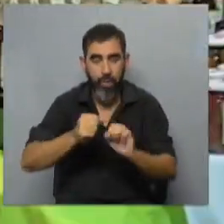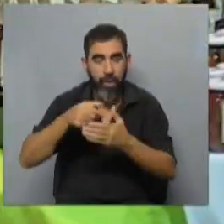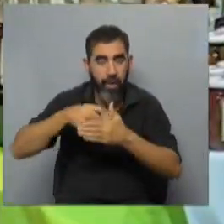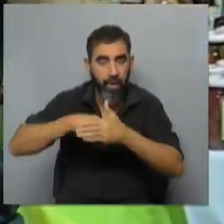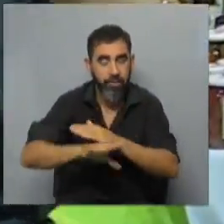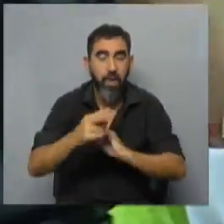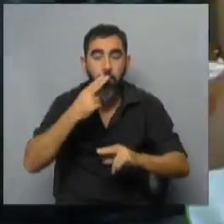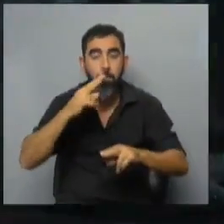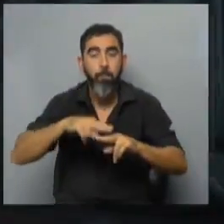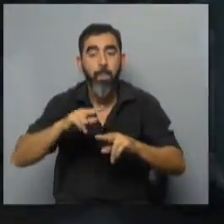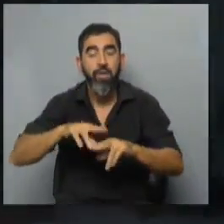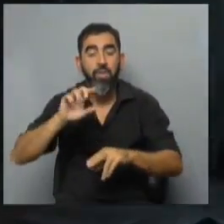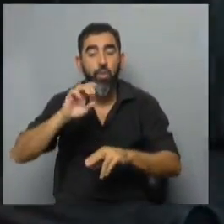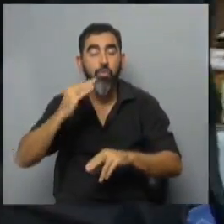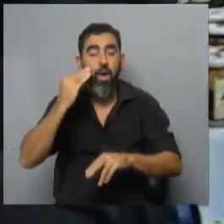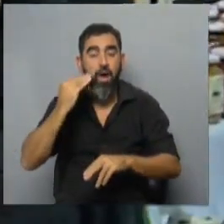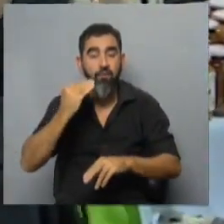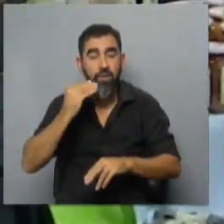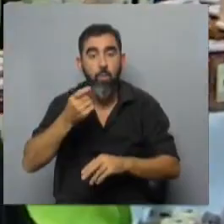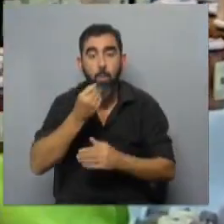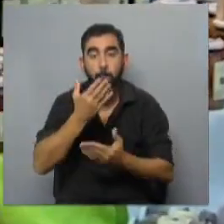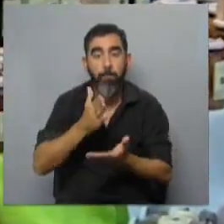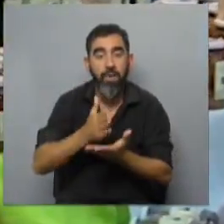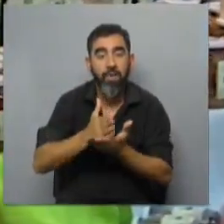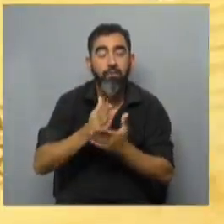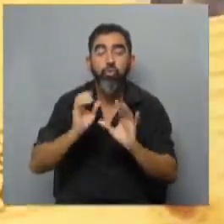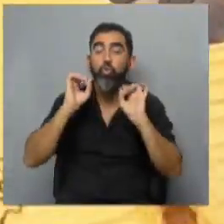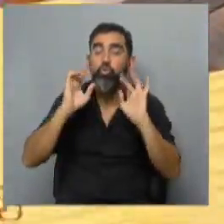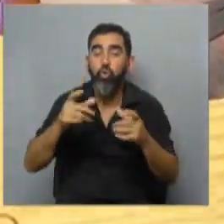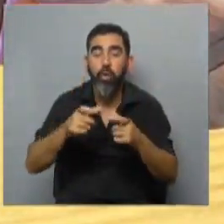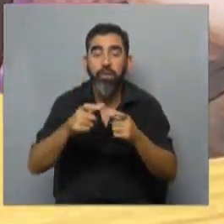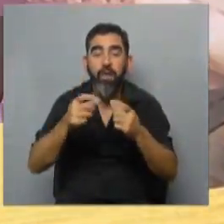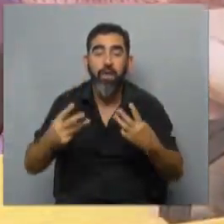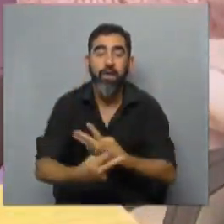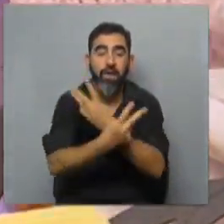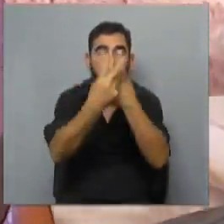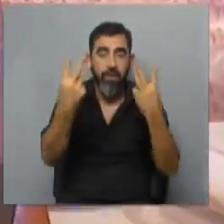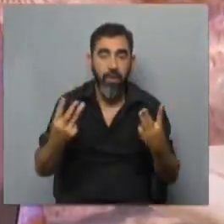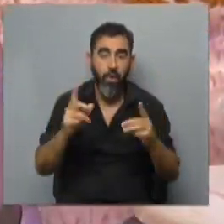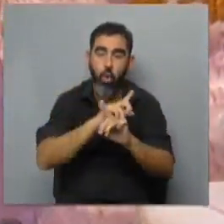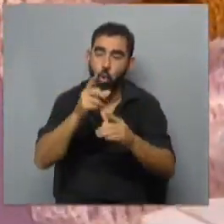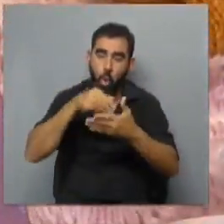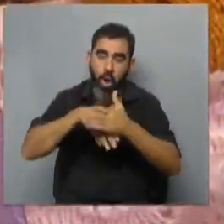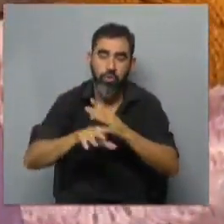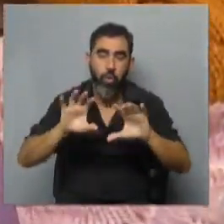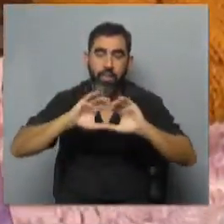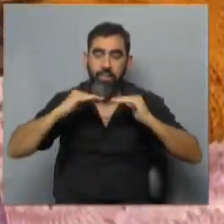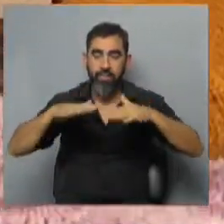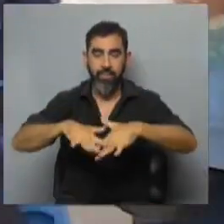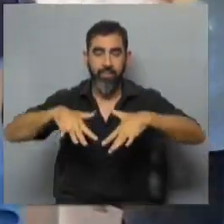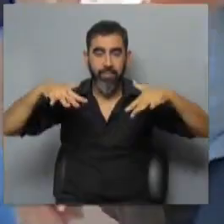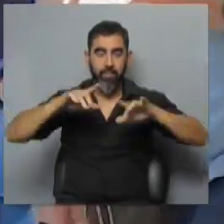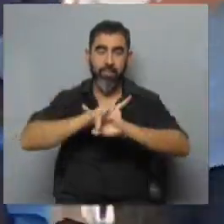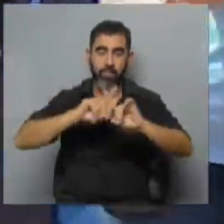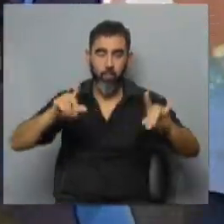el martes 12 de abril estos beneficios corresponden únicamente a entradas generales obviamente sin acceso a las tribunas existentes